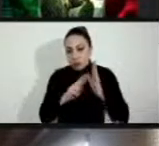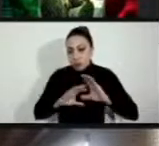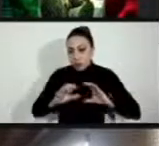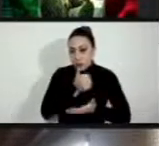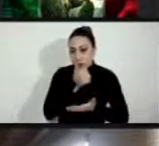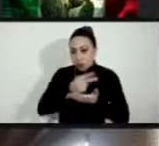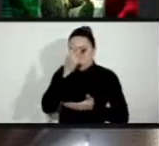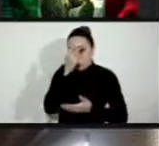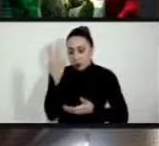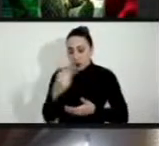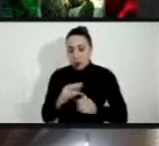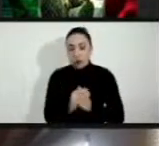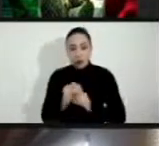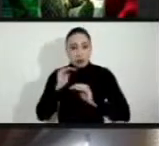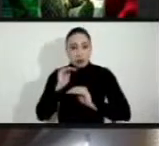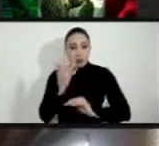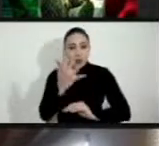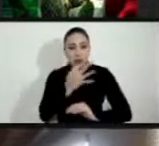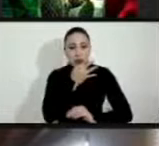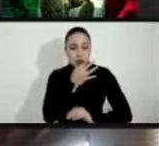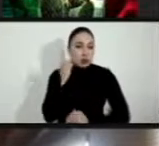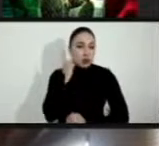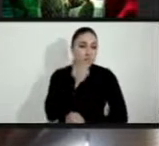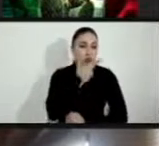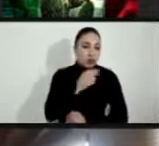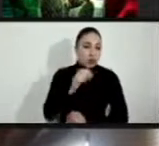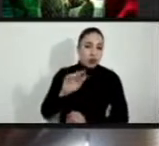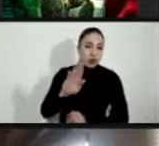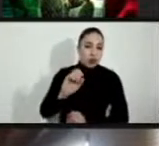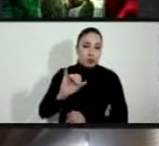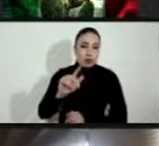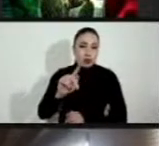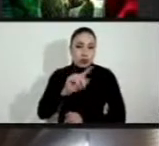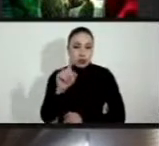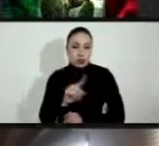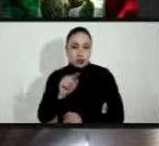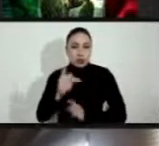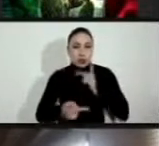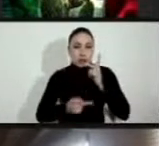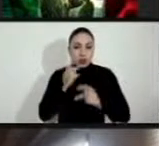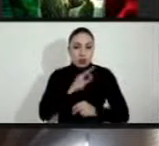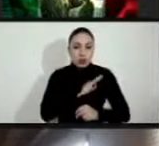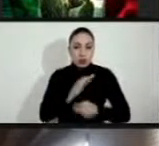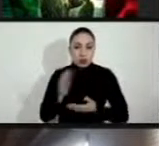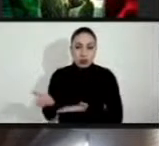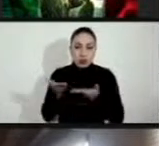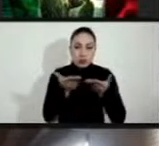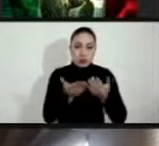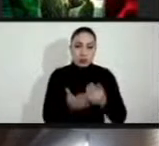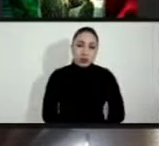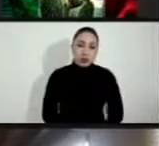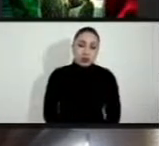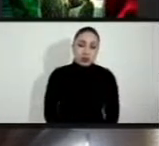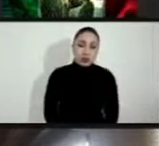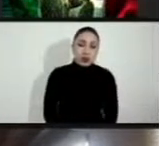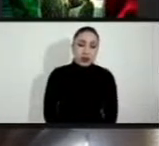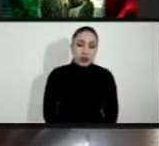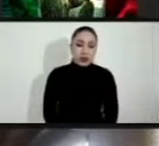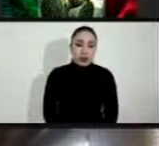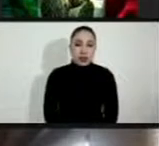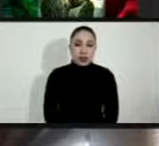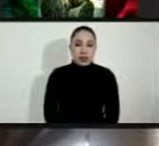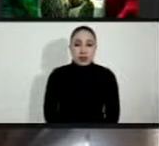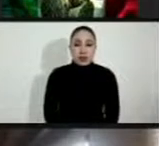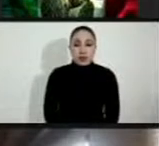se concede uso de la palabra hasta por 5 minutos al diputado Fernando José Abitizaro, a nombre de la Comisión de Desarrollo e Infraestructura Urbana y Vivienda.